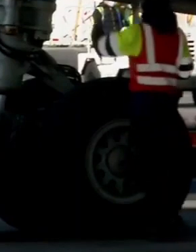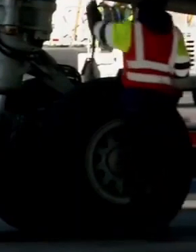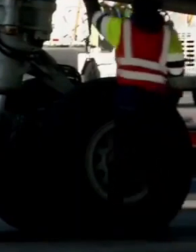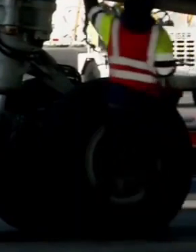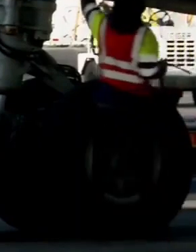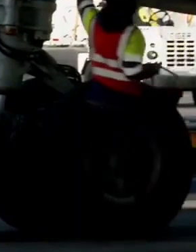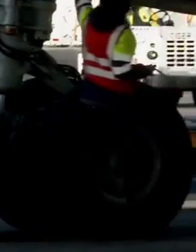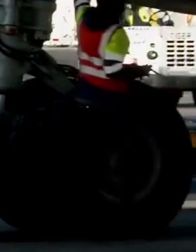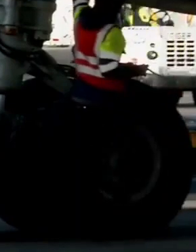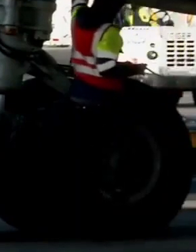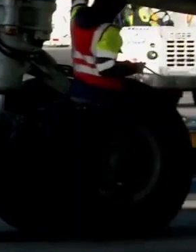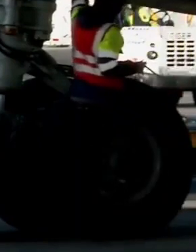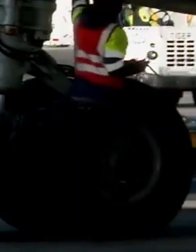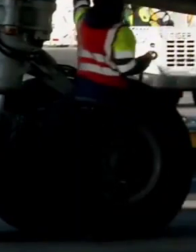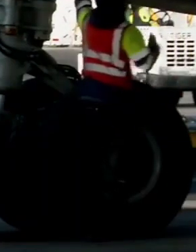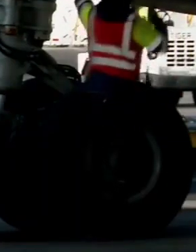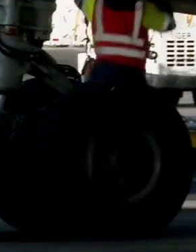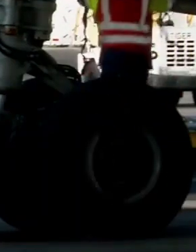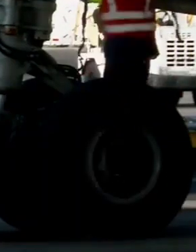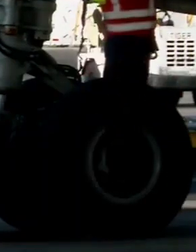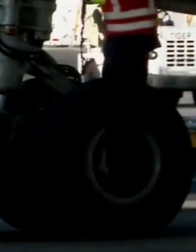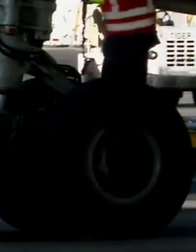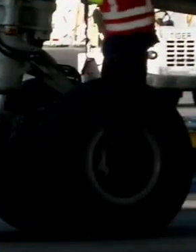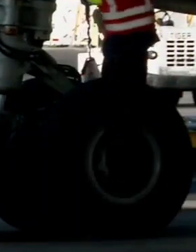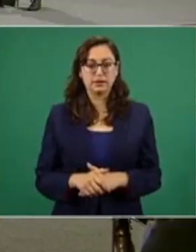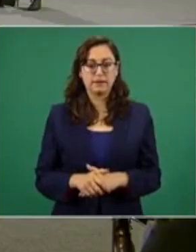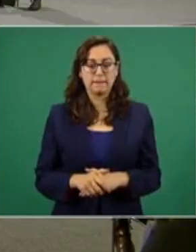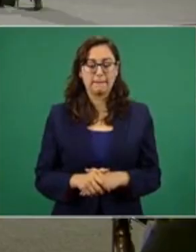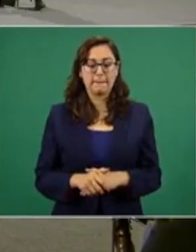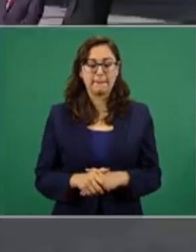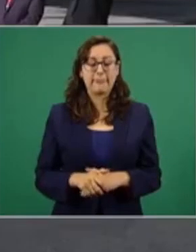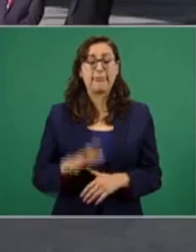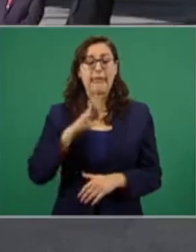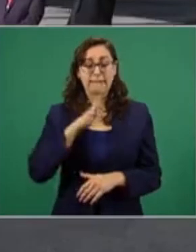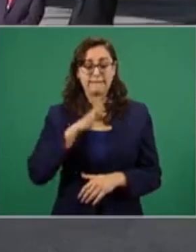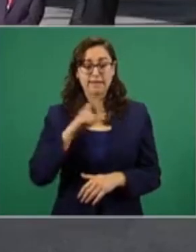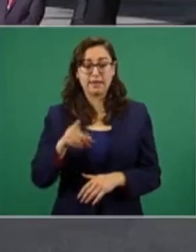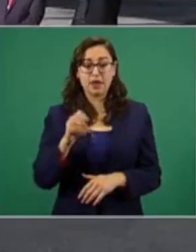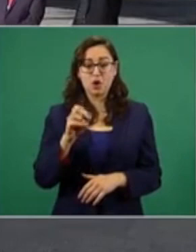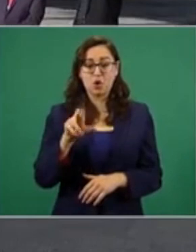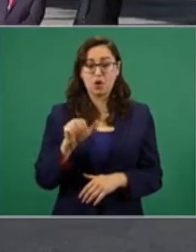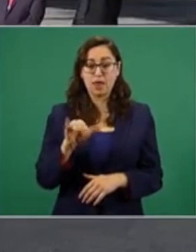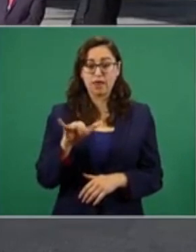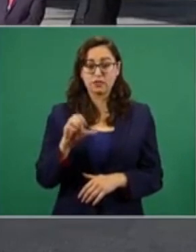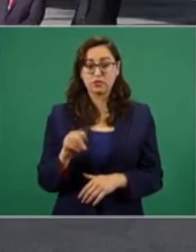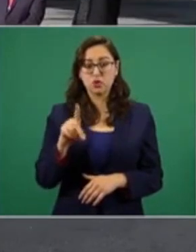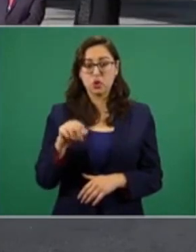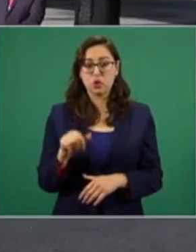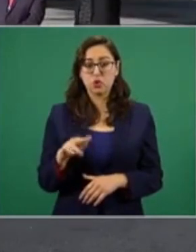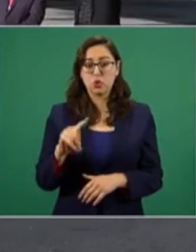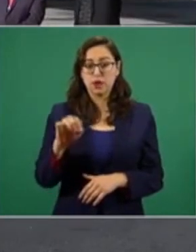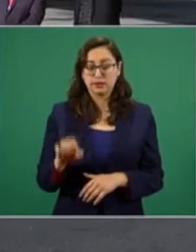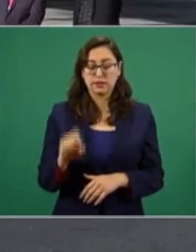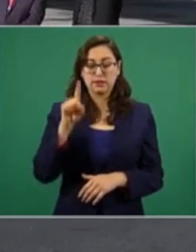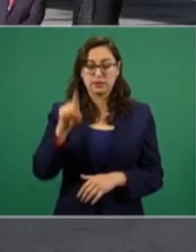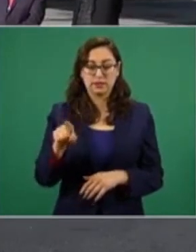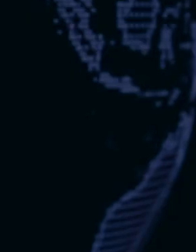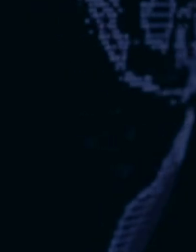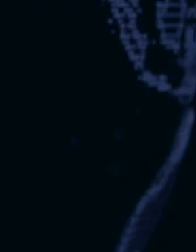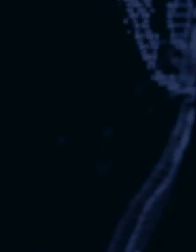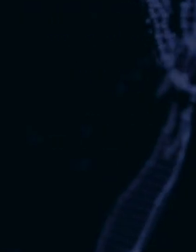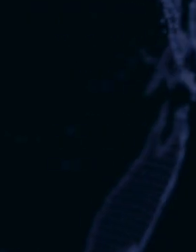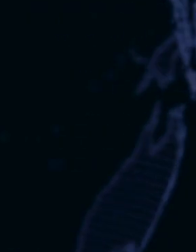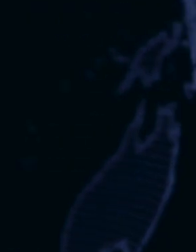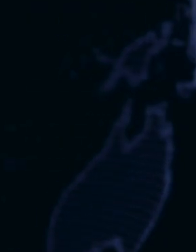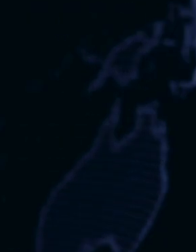a toda América Latina con 250 millones de dosis. Con información de Plácido Meléndez, Agencia Informativa de México.